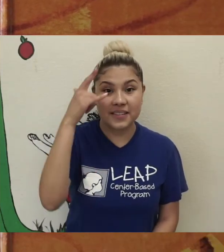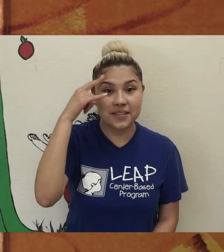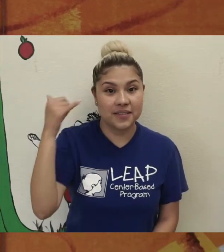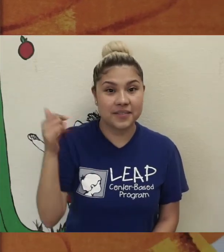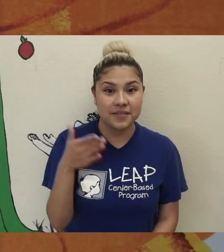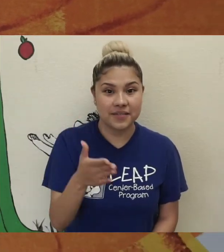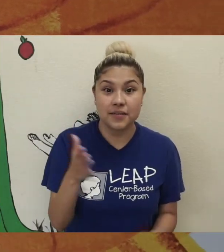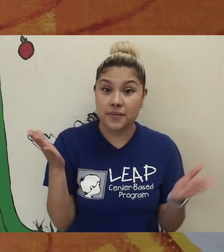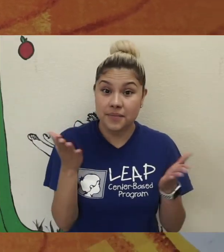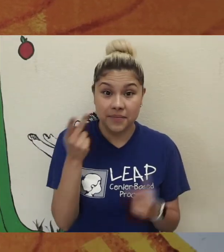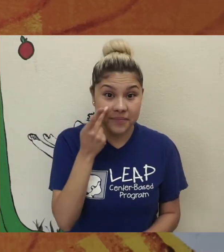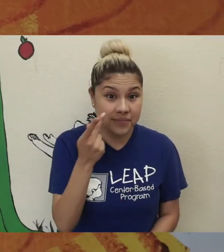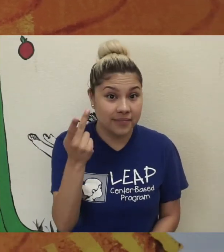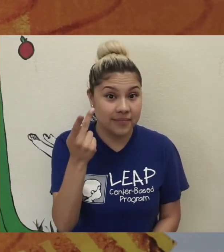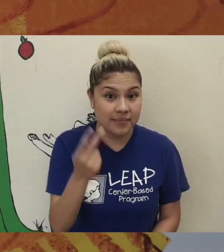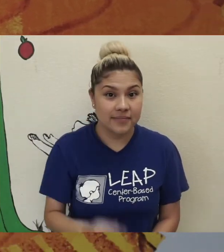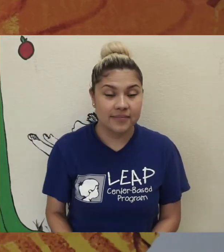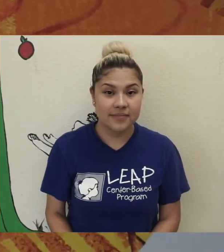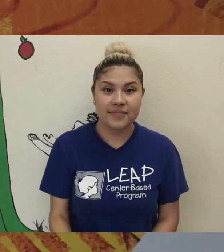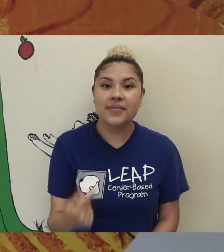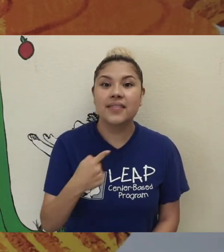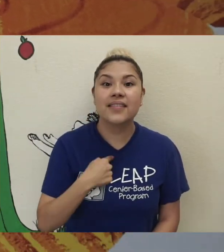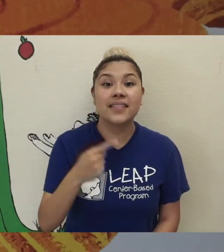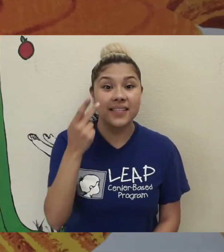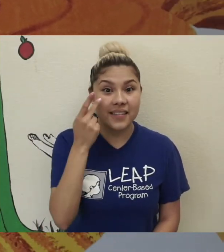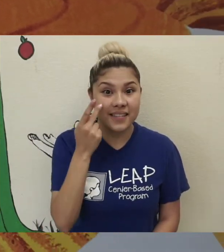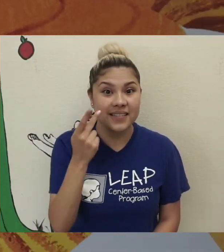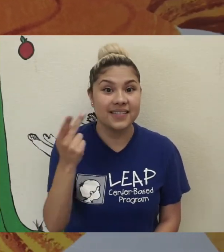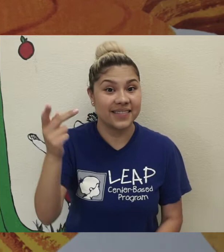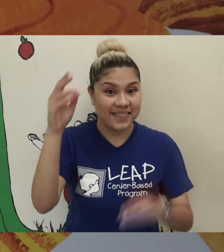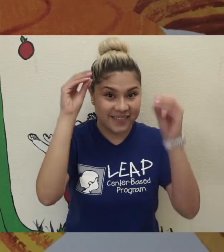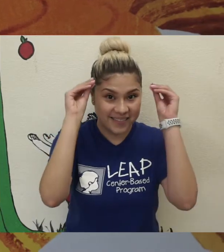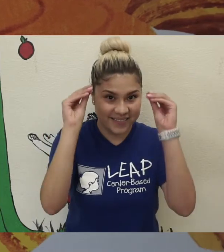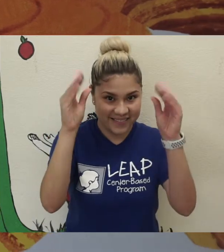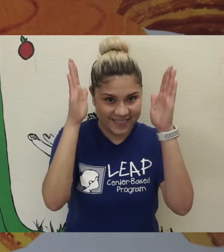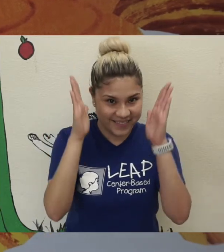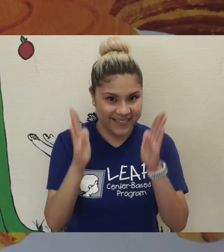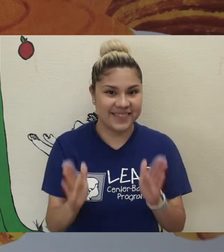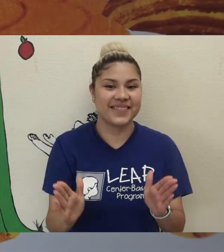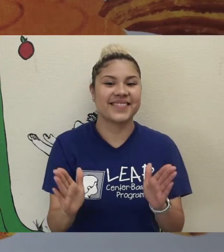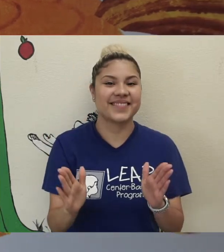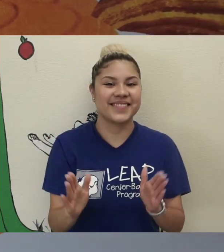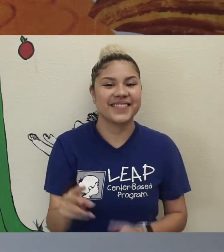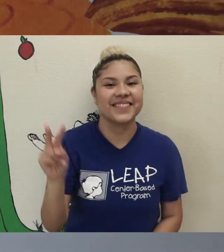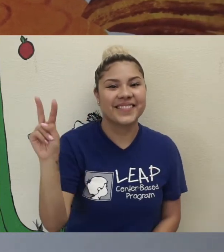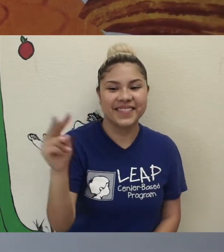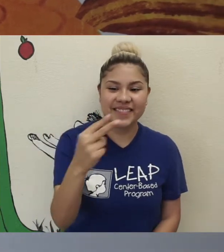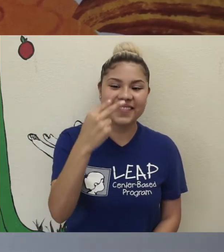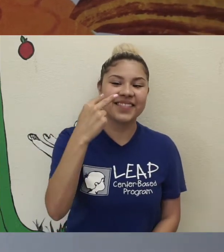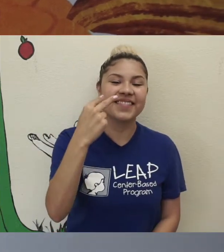Pez dorado, ¿qué ves ahí? Veo a la maestra que me mira a mí.